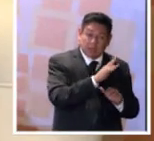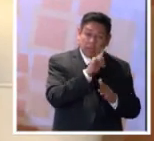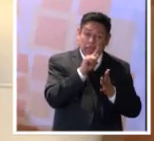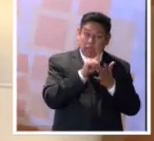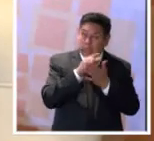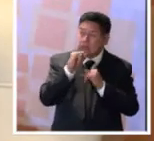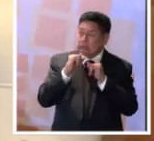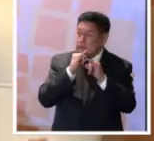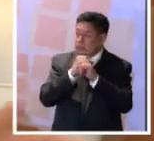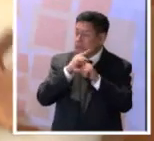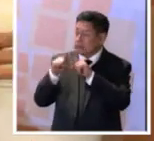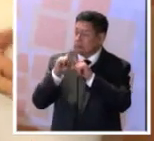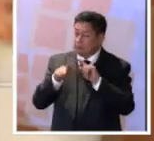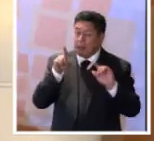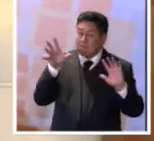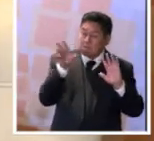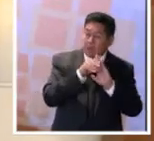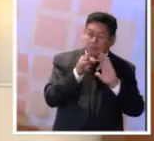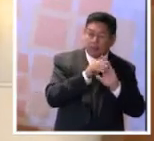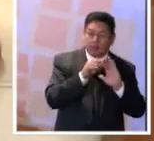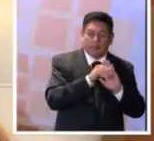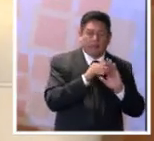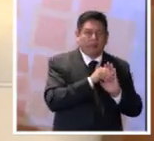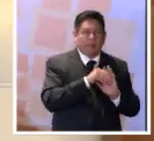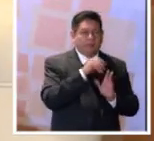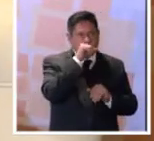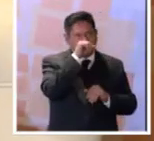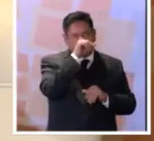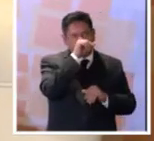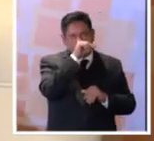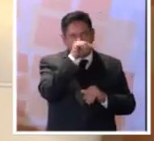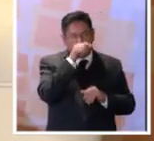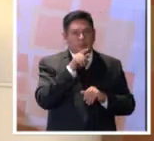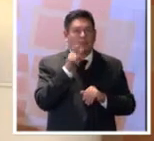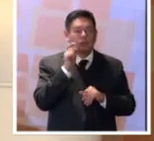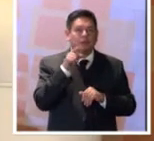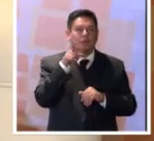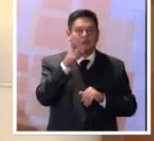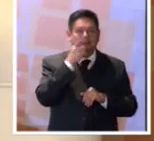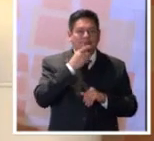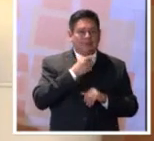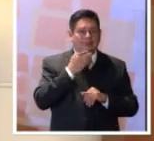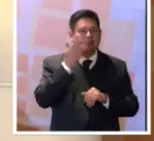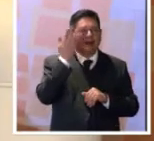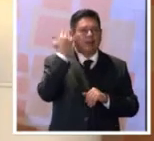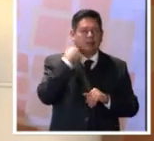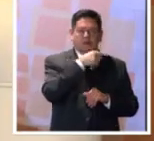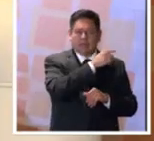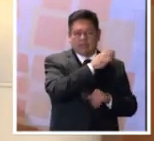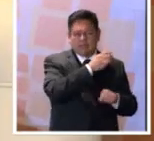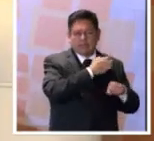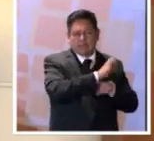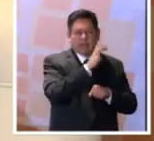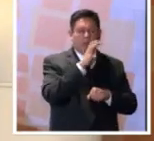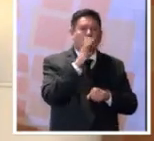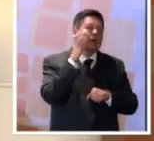el magistrado Maitret data de la anterior renovación del Congreso Estatal de